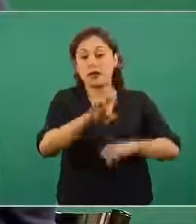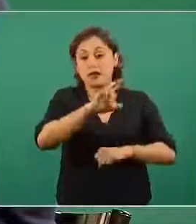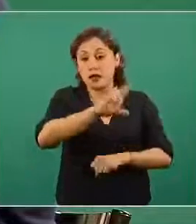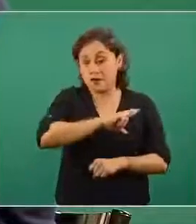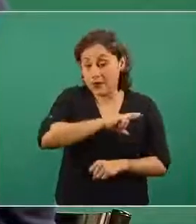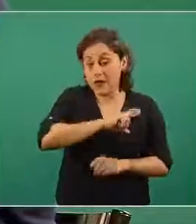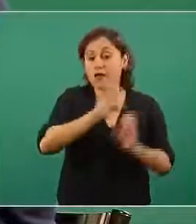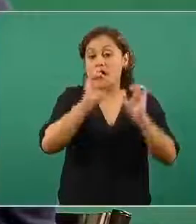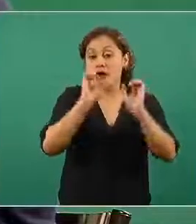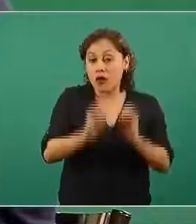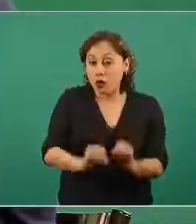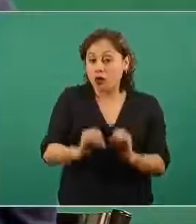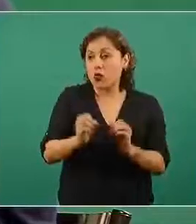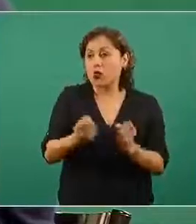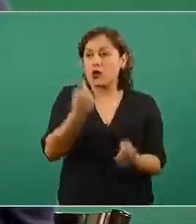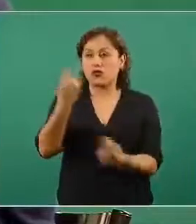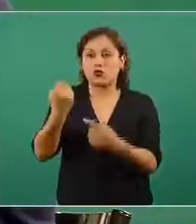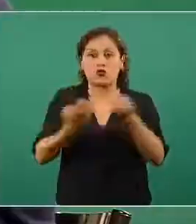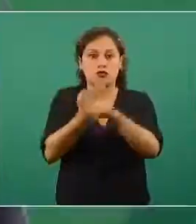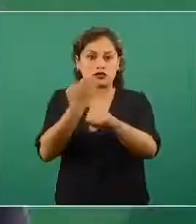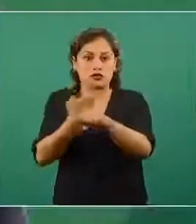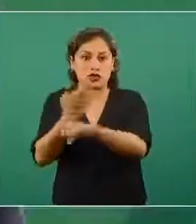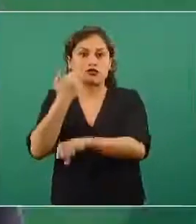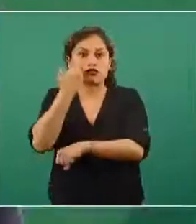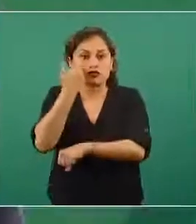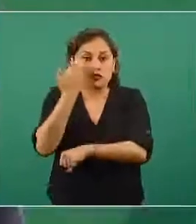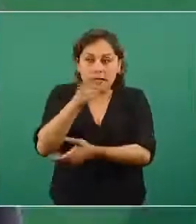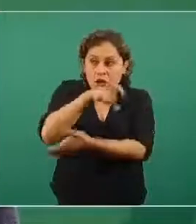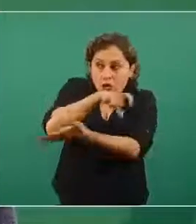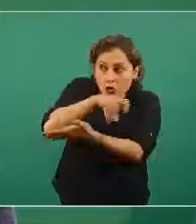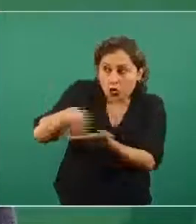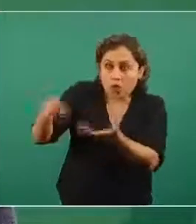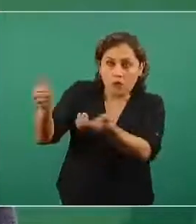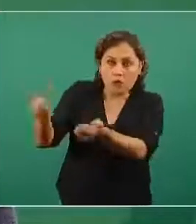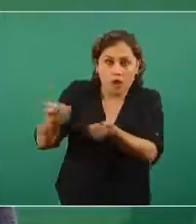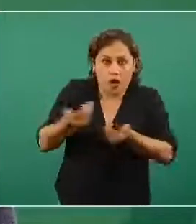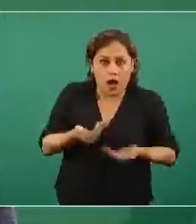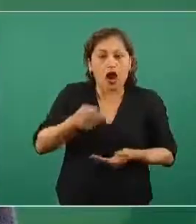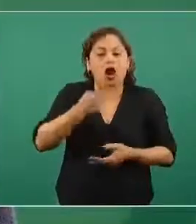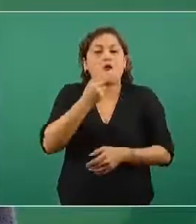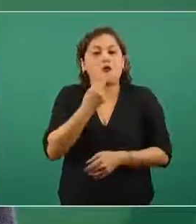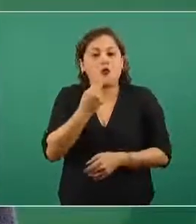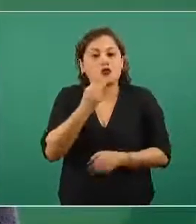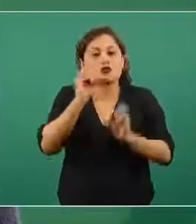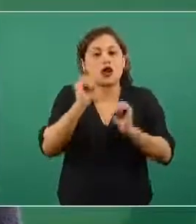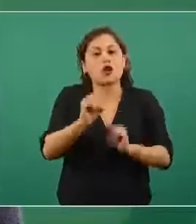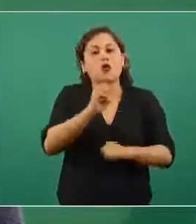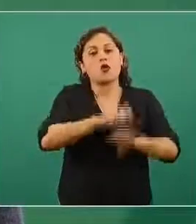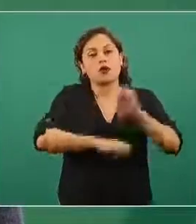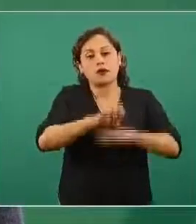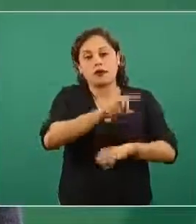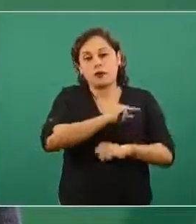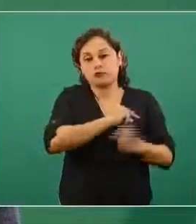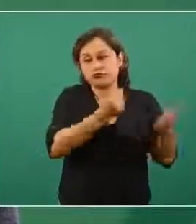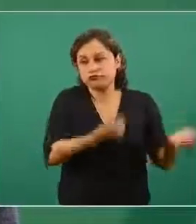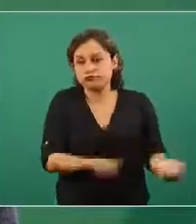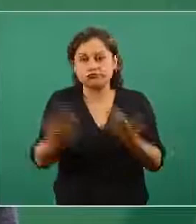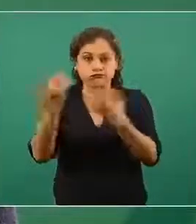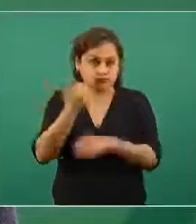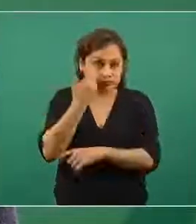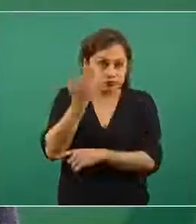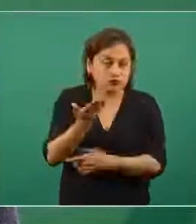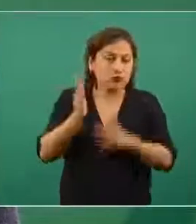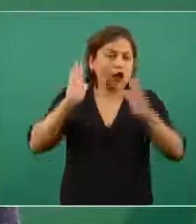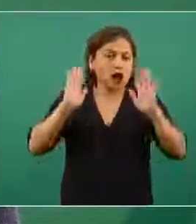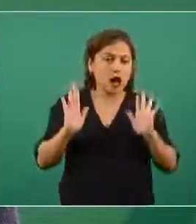distribuir vacuna, o alguna entidad que quiera importar y usar la vacuna para la aplicación en las